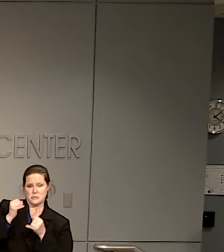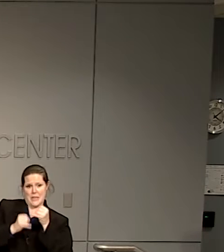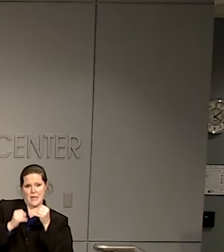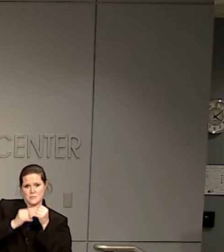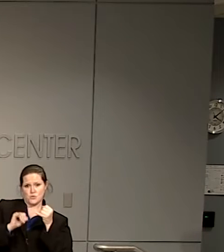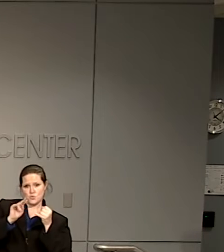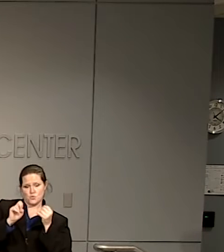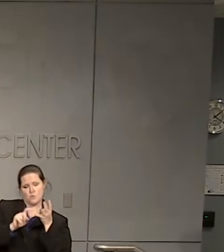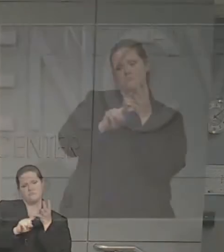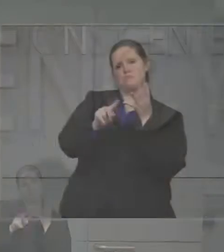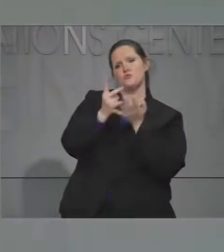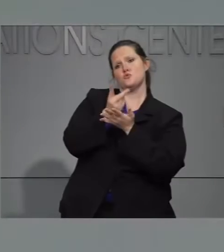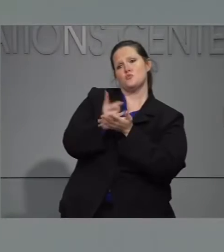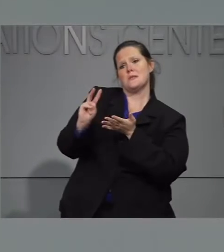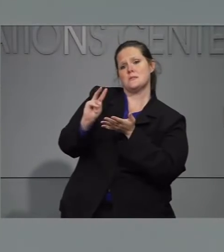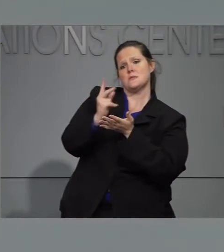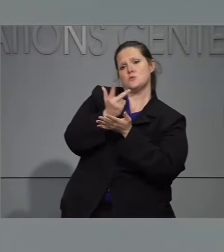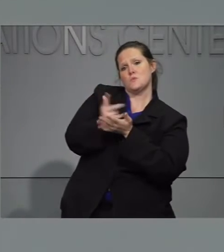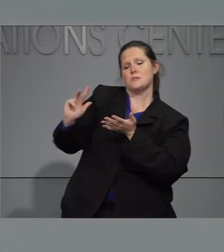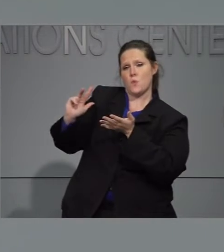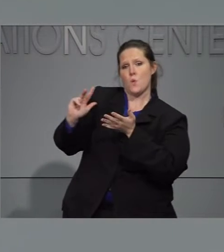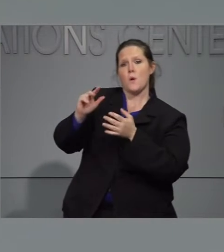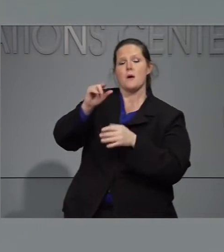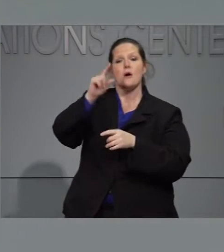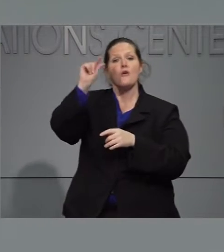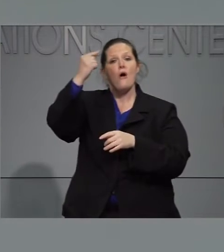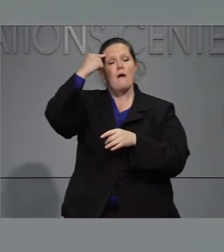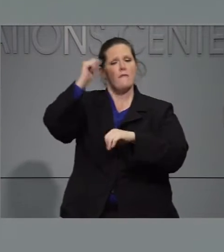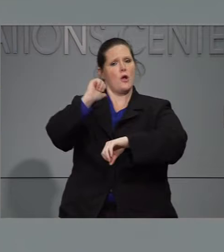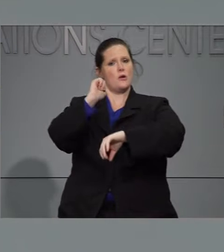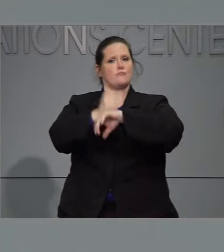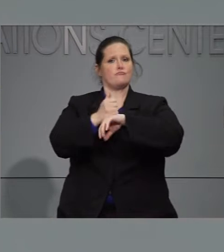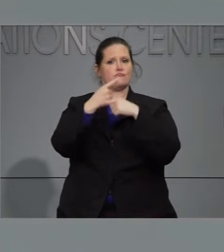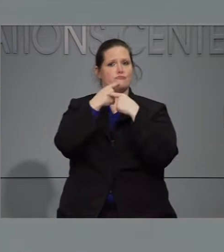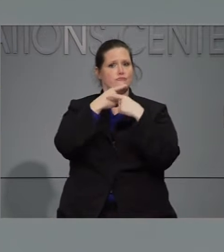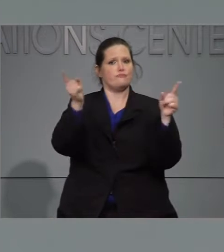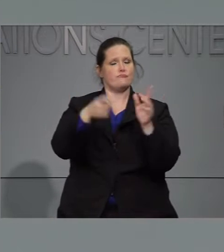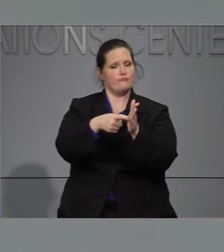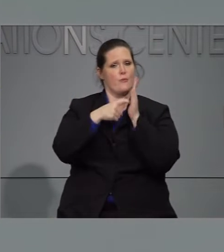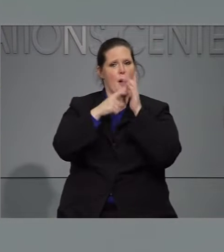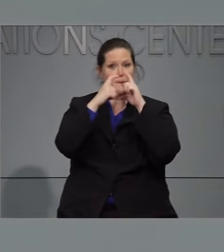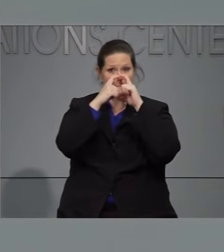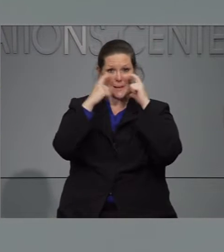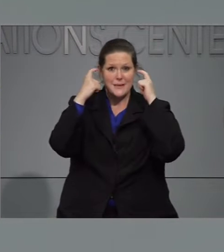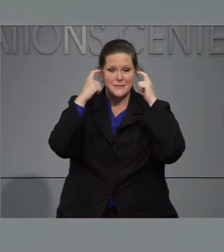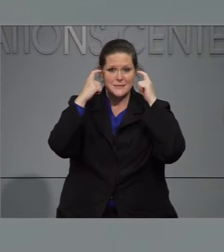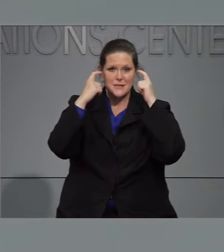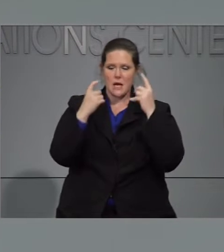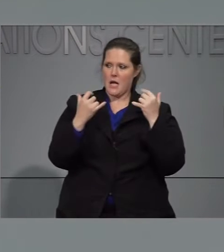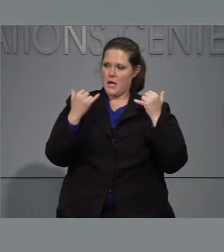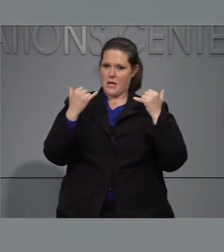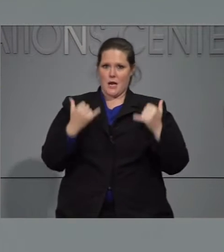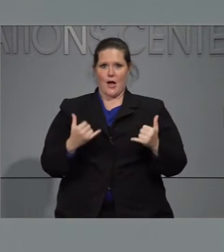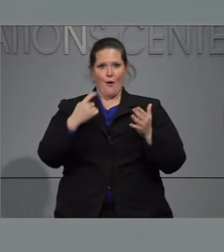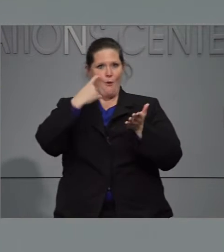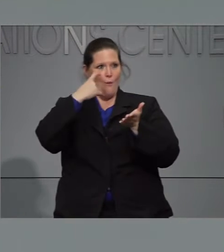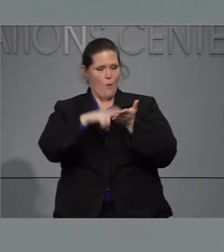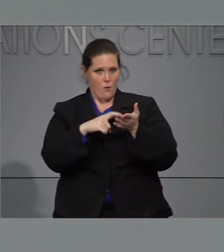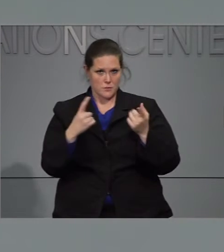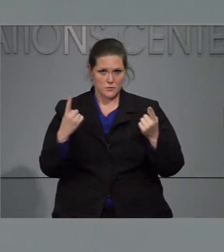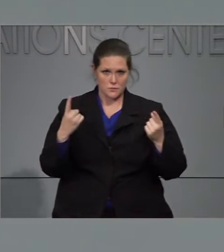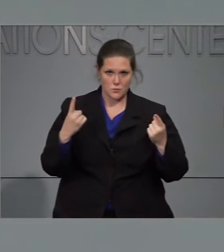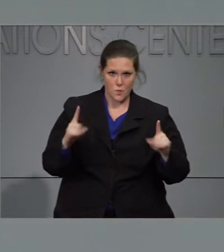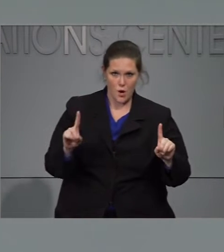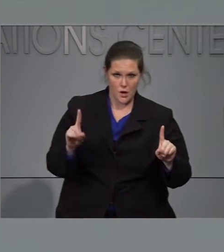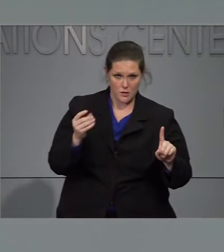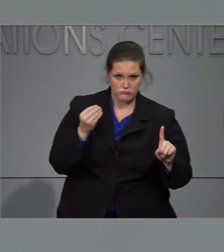o 3 semanas después de implementar este requisito, comenzamos a ver el inicio de estas tendencias más estables. Las 3